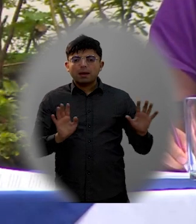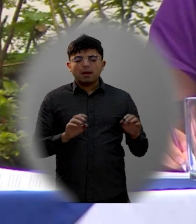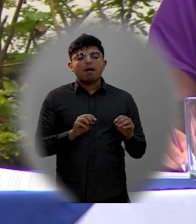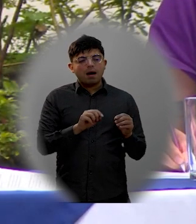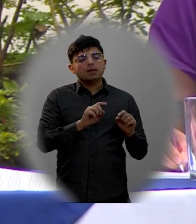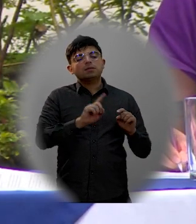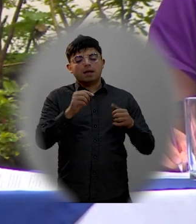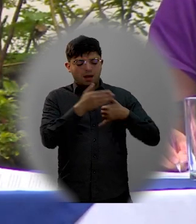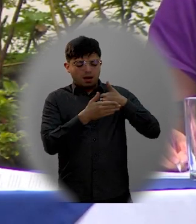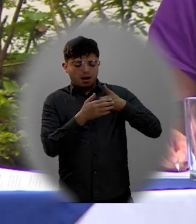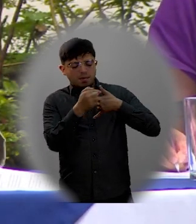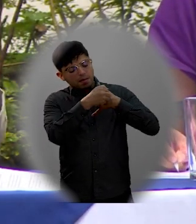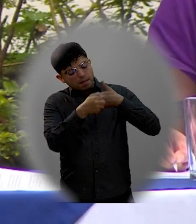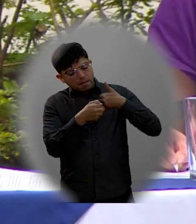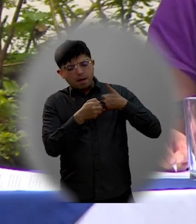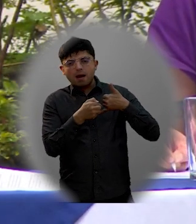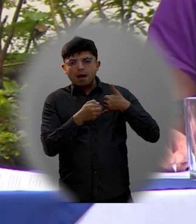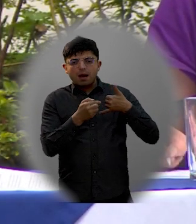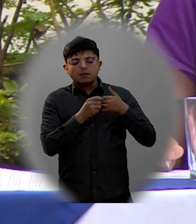tantos lugares de Colombia